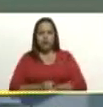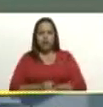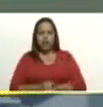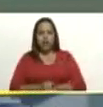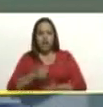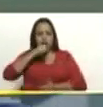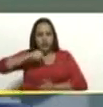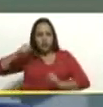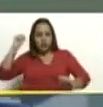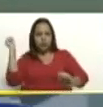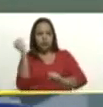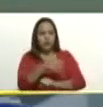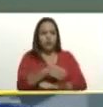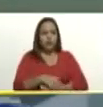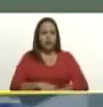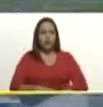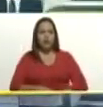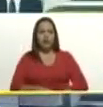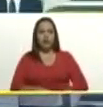molotov al autobús.